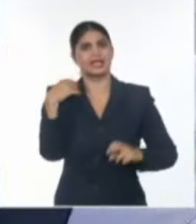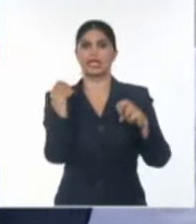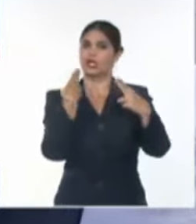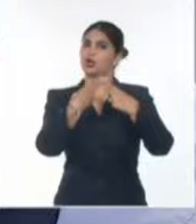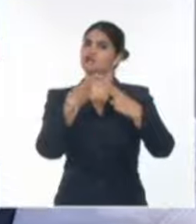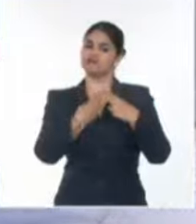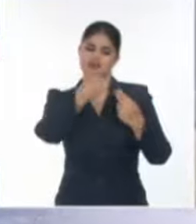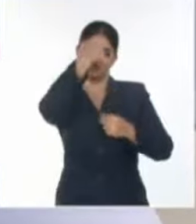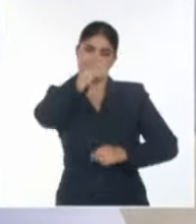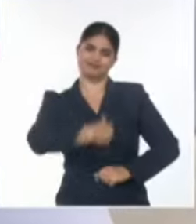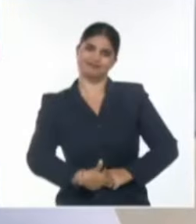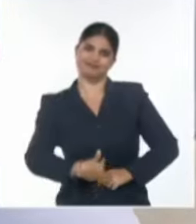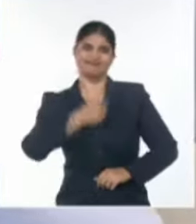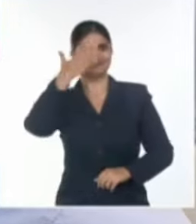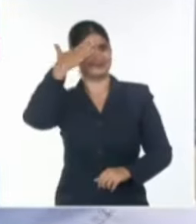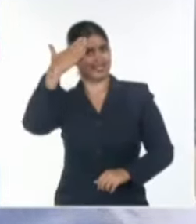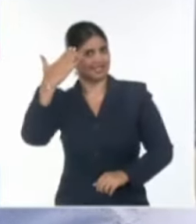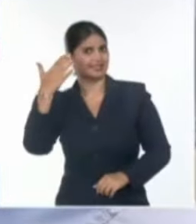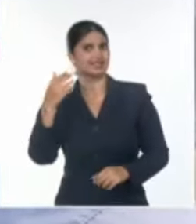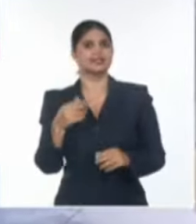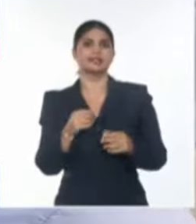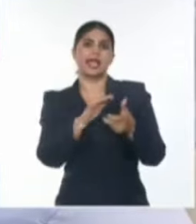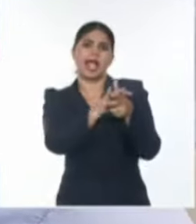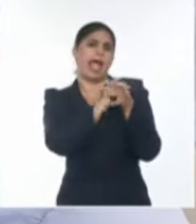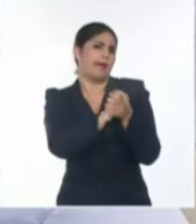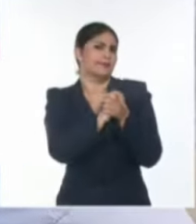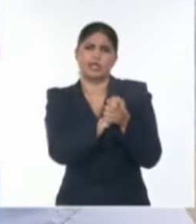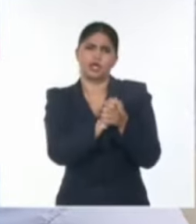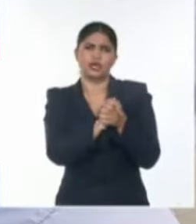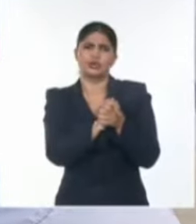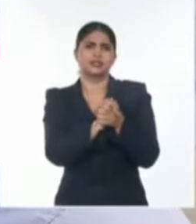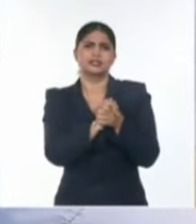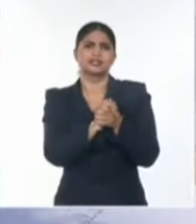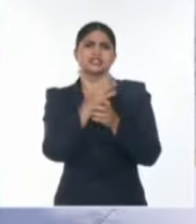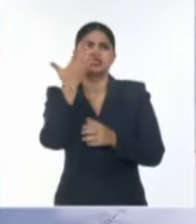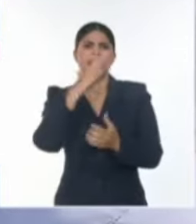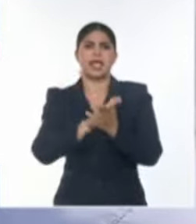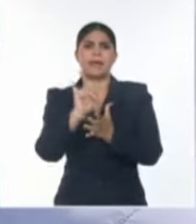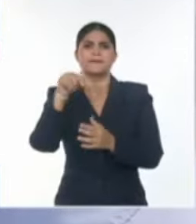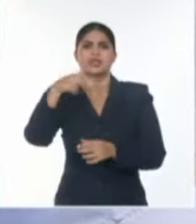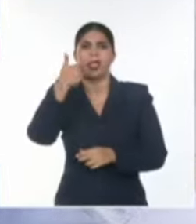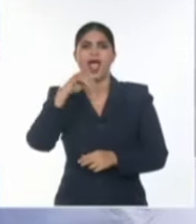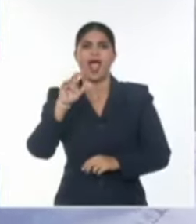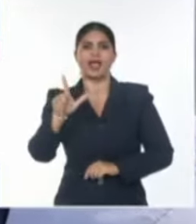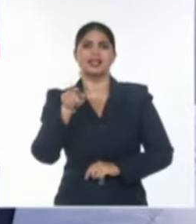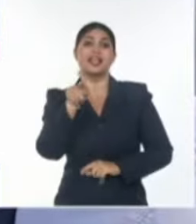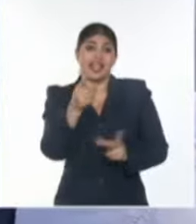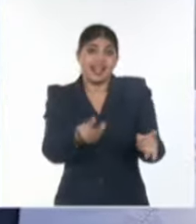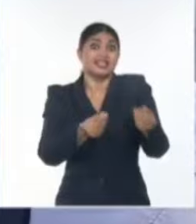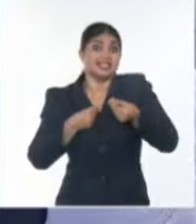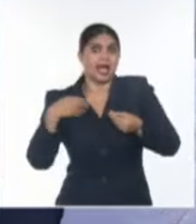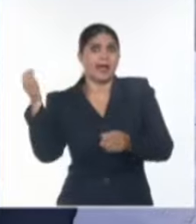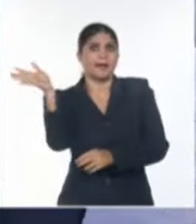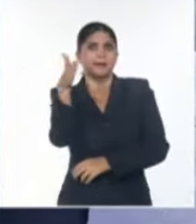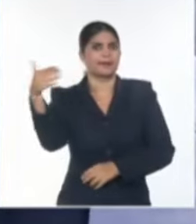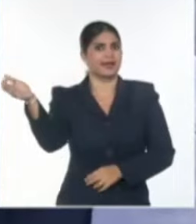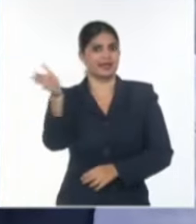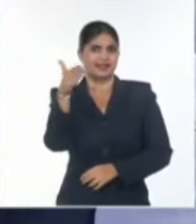agradecimiento a mi gran compatriota y amigo de muchas batallas, Miguel López, nuestro gran campeón, por esta